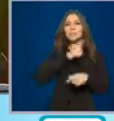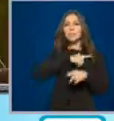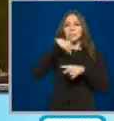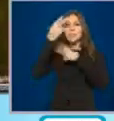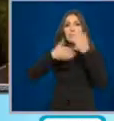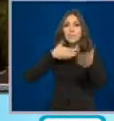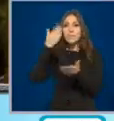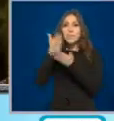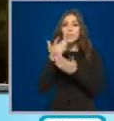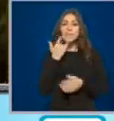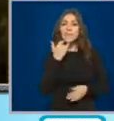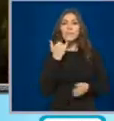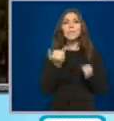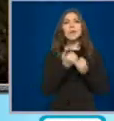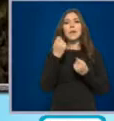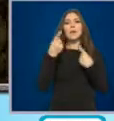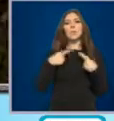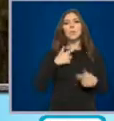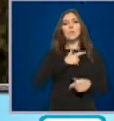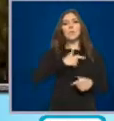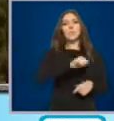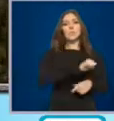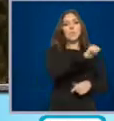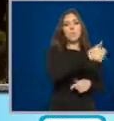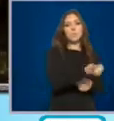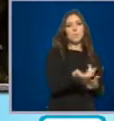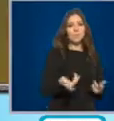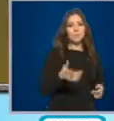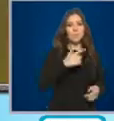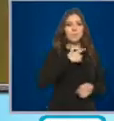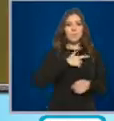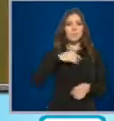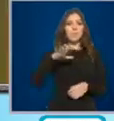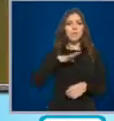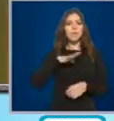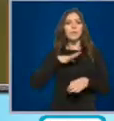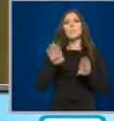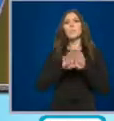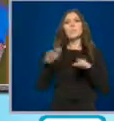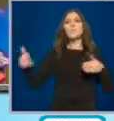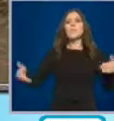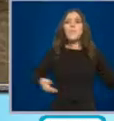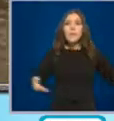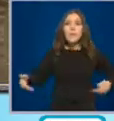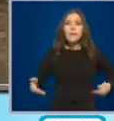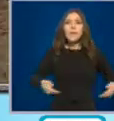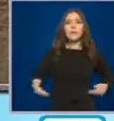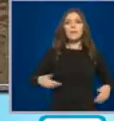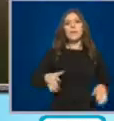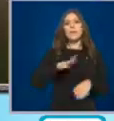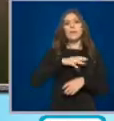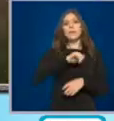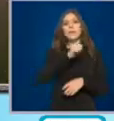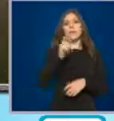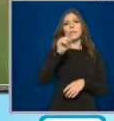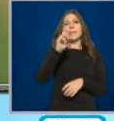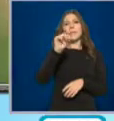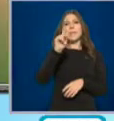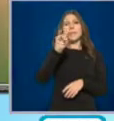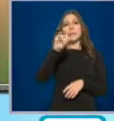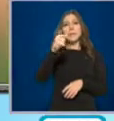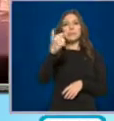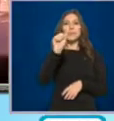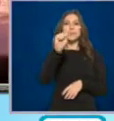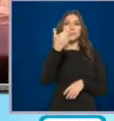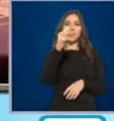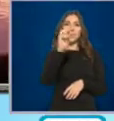Entonces, específicamente, mencionabas que había stand-up comedy, Así habían de teatro. Hay hasta drag queen shows, o sea, es realmente muy Pues de